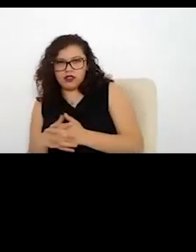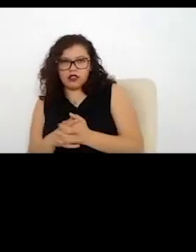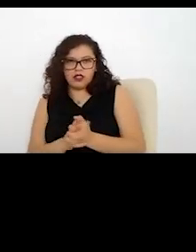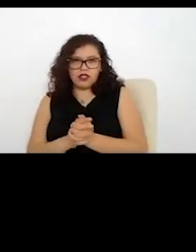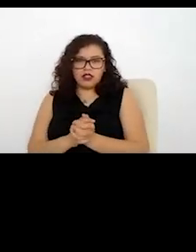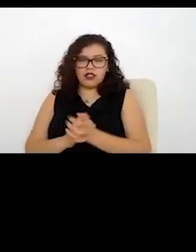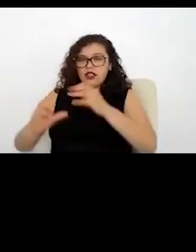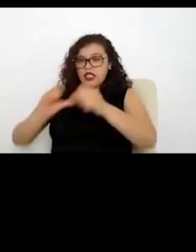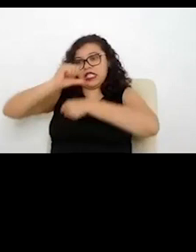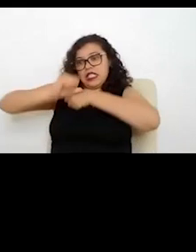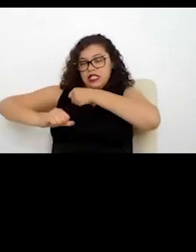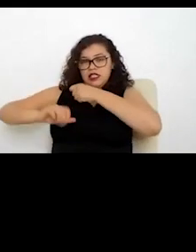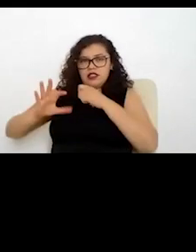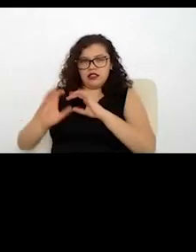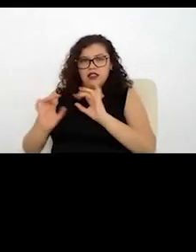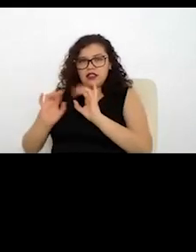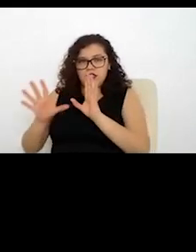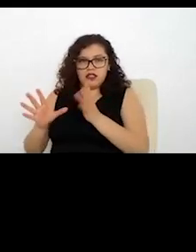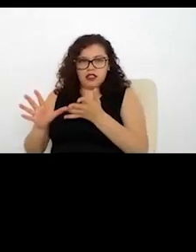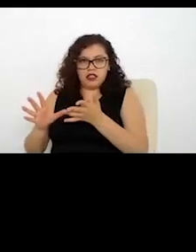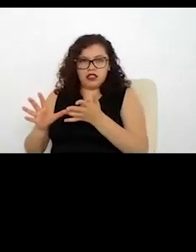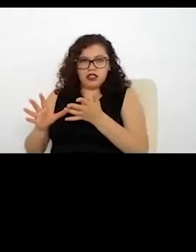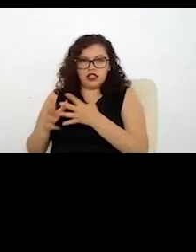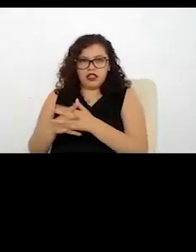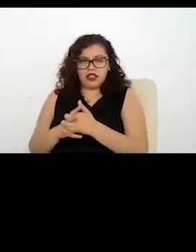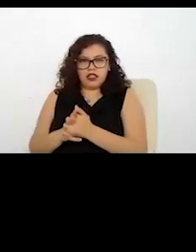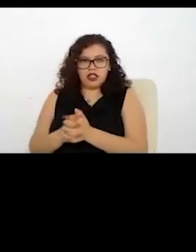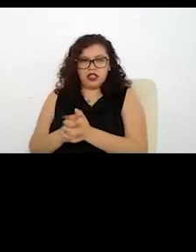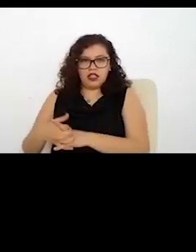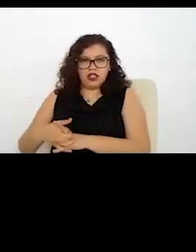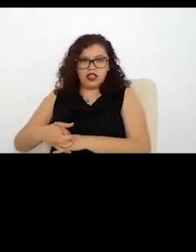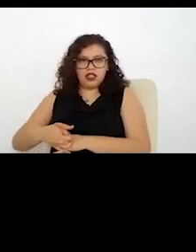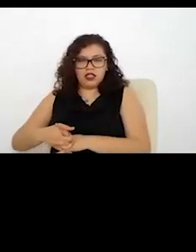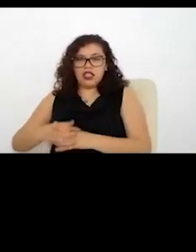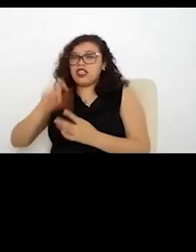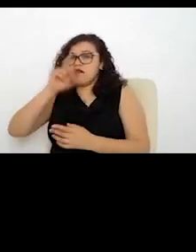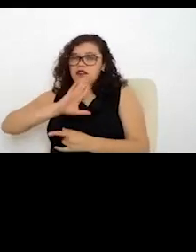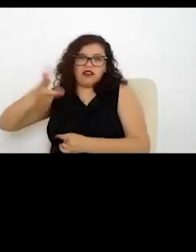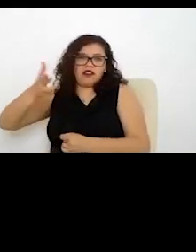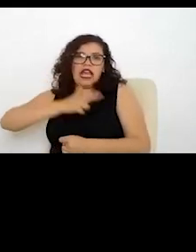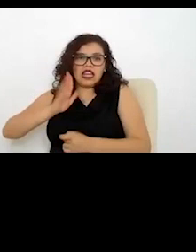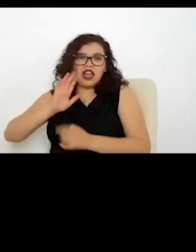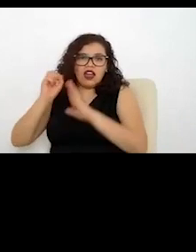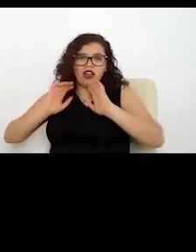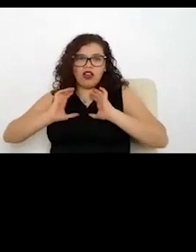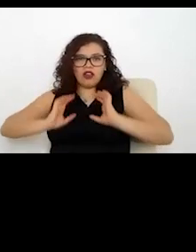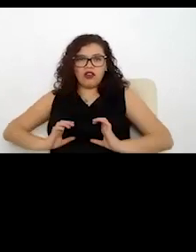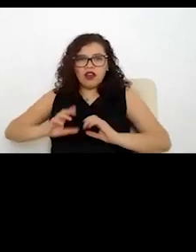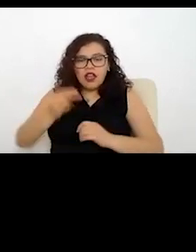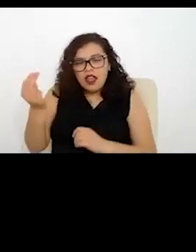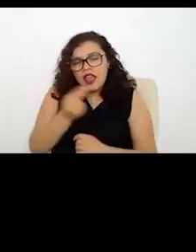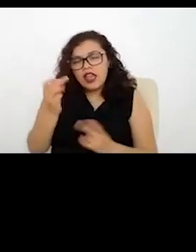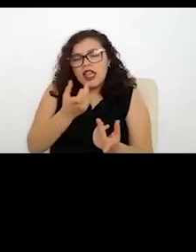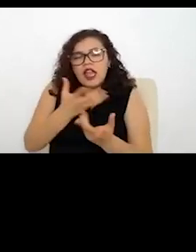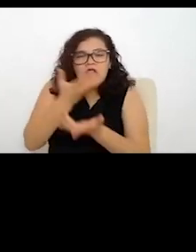cirugía mayor, y en otros casos pues es una agresión al cuerpo, ¿no? Que evidentemente requiere cierto